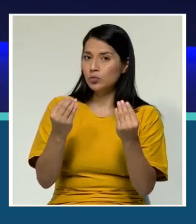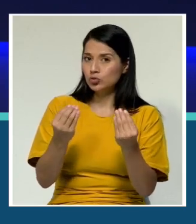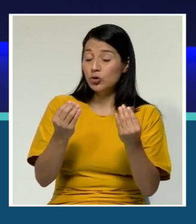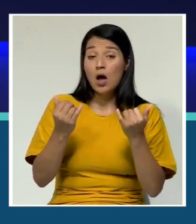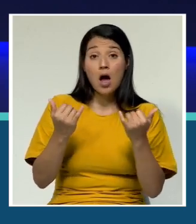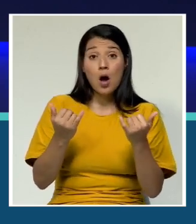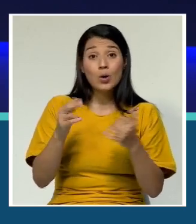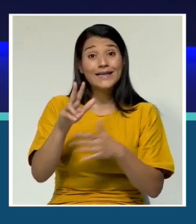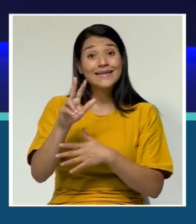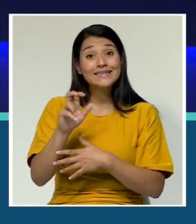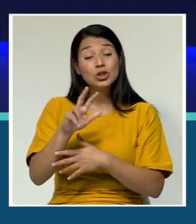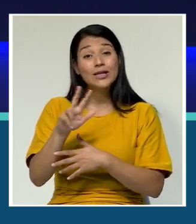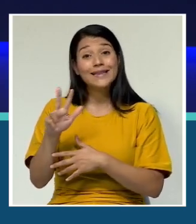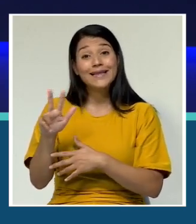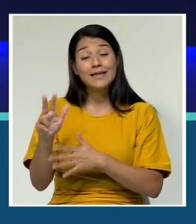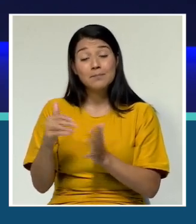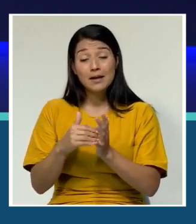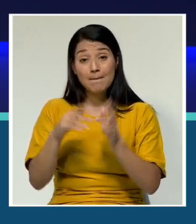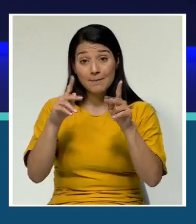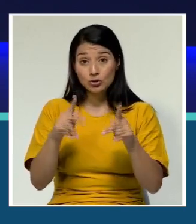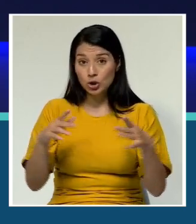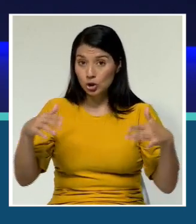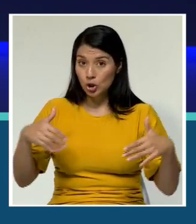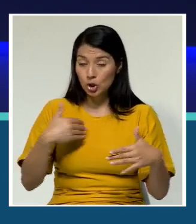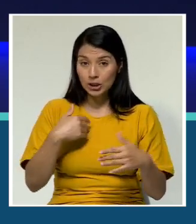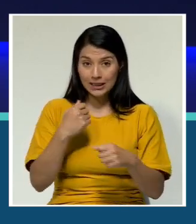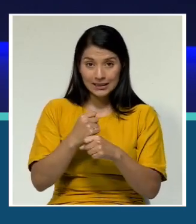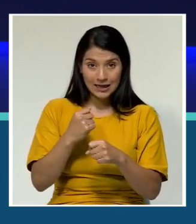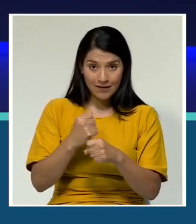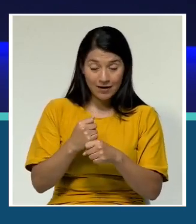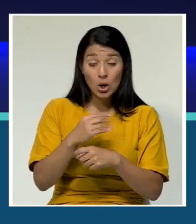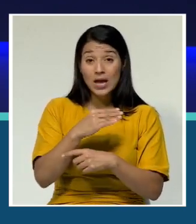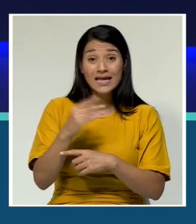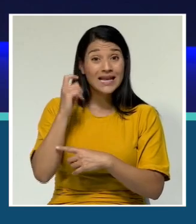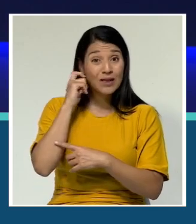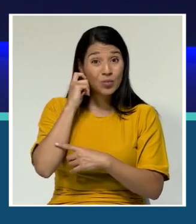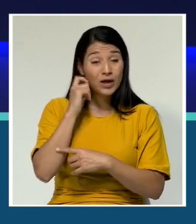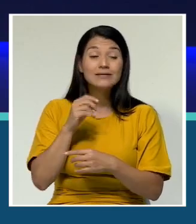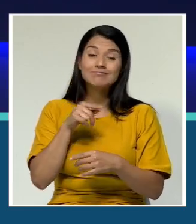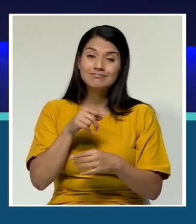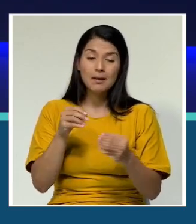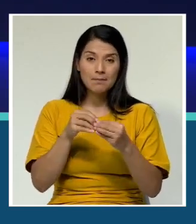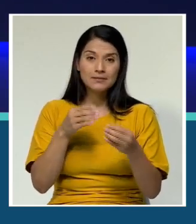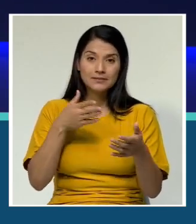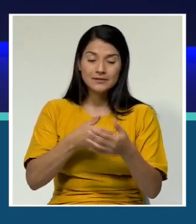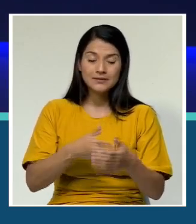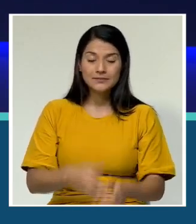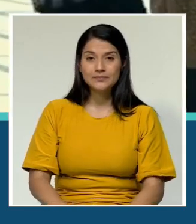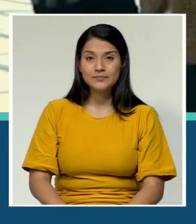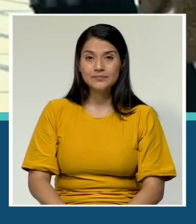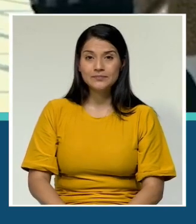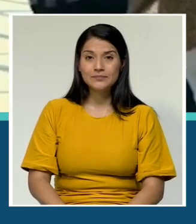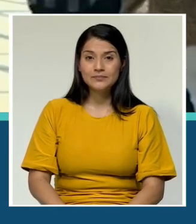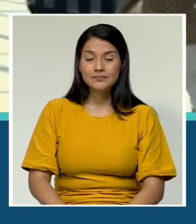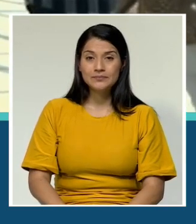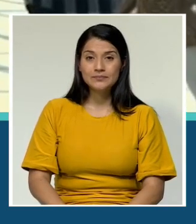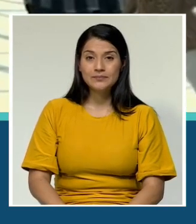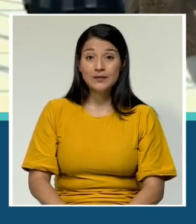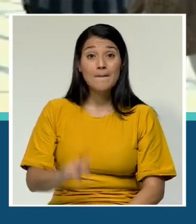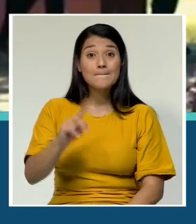La tasa de desempleo en el país sigue bajando, pero aún se encuentra en niveles altos. Actualmente 333,000 personas no